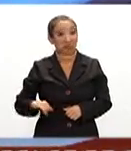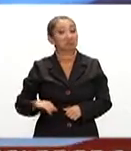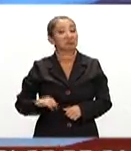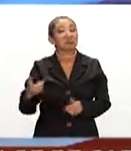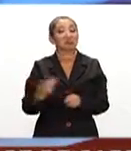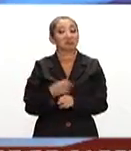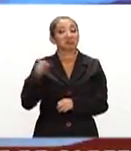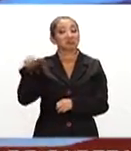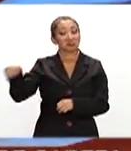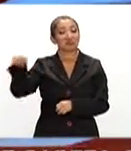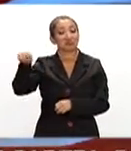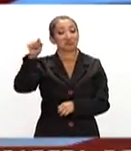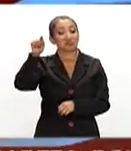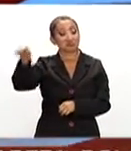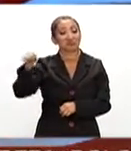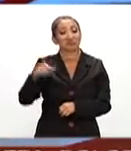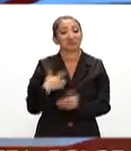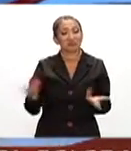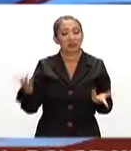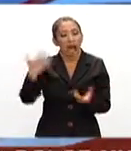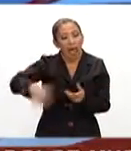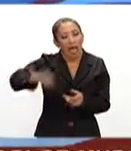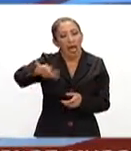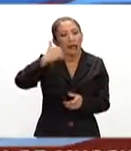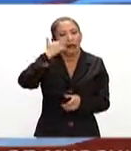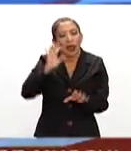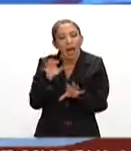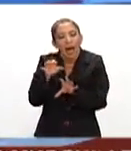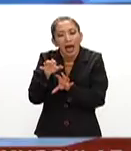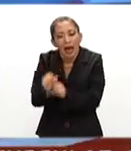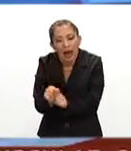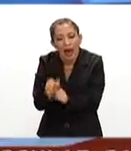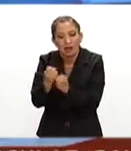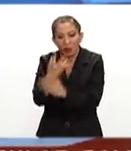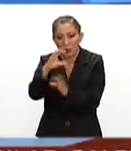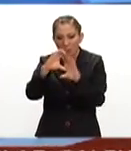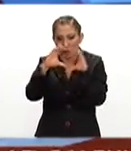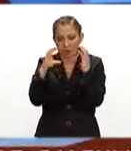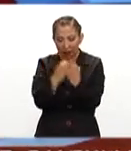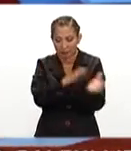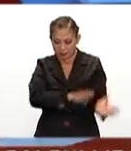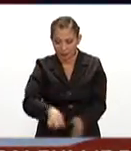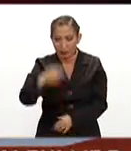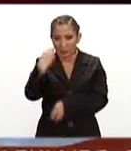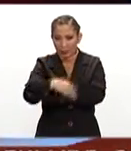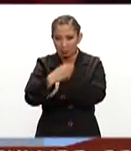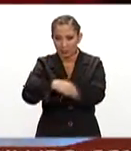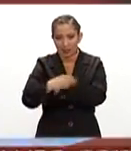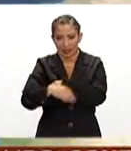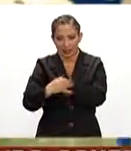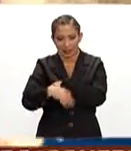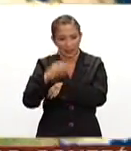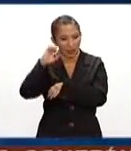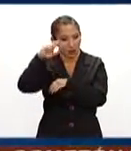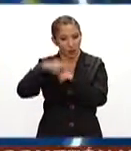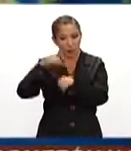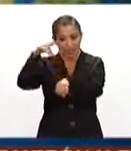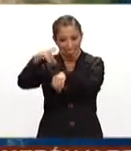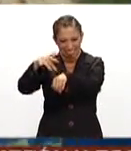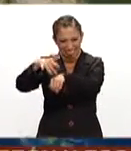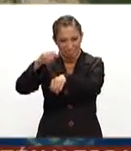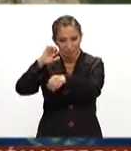Interesantísimo lo que está pasando allá en esta búsqueda de conquistar nuevos planetas. Mientras los europeos están a punto de aterrizar en